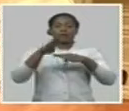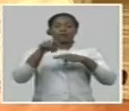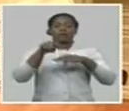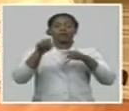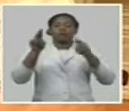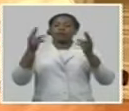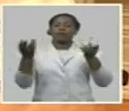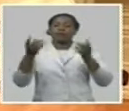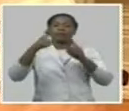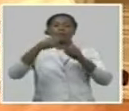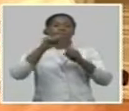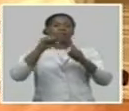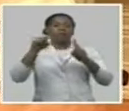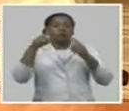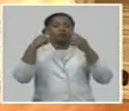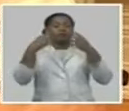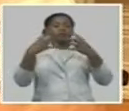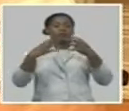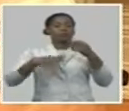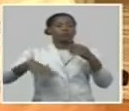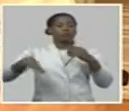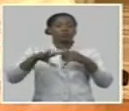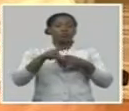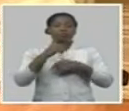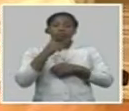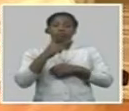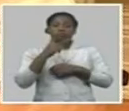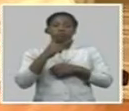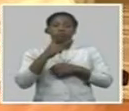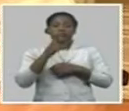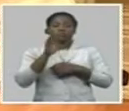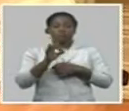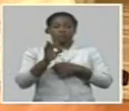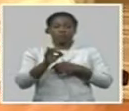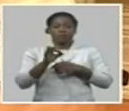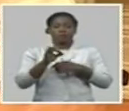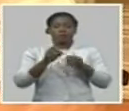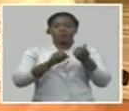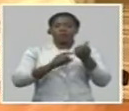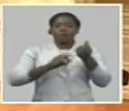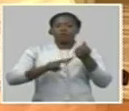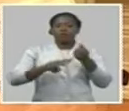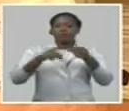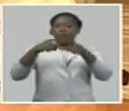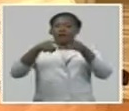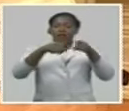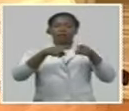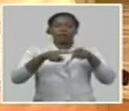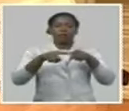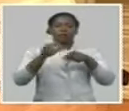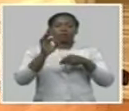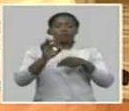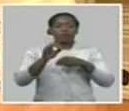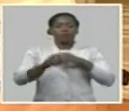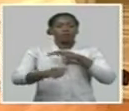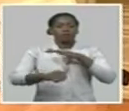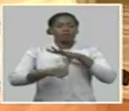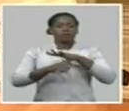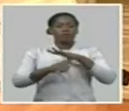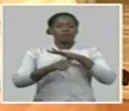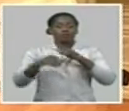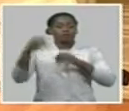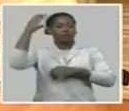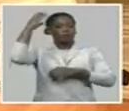es un tema que está siendo atendido en el caso la capital y las otras provincias por la máxima dirección del gobierno de partido en la